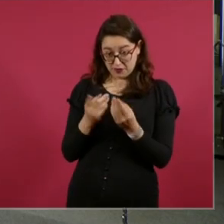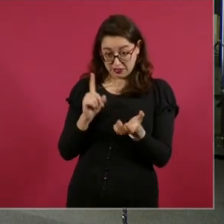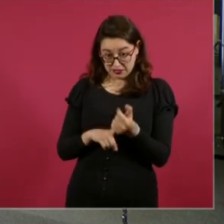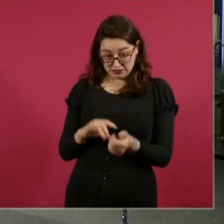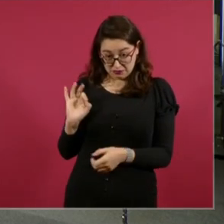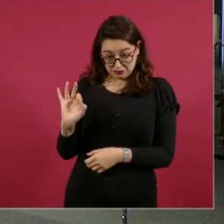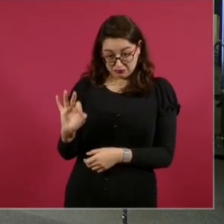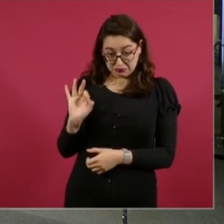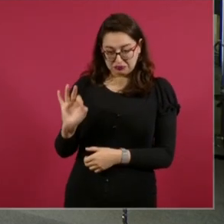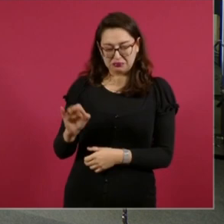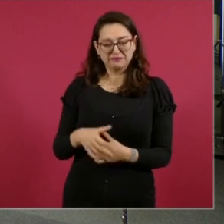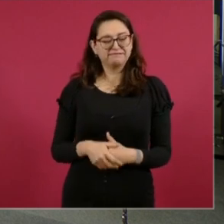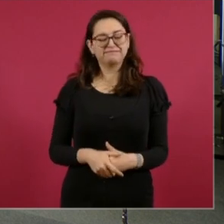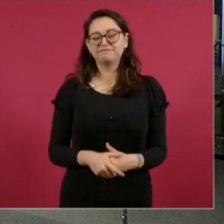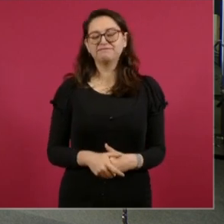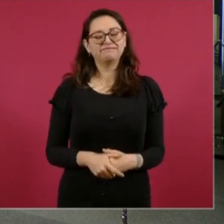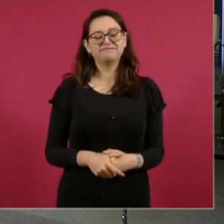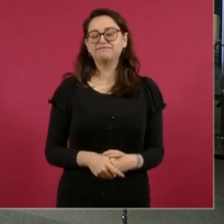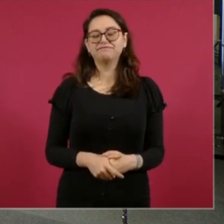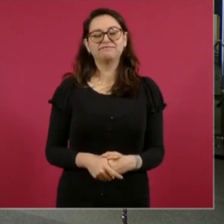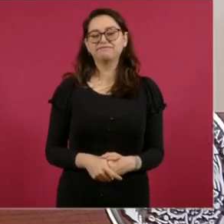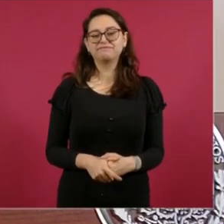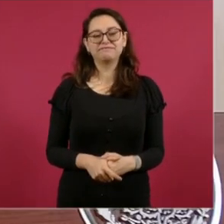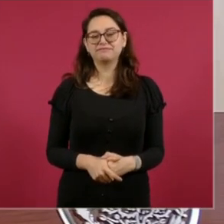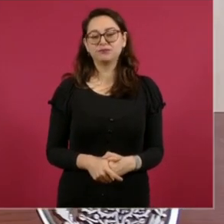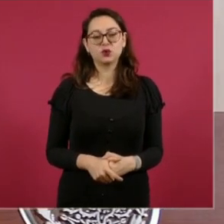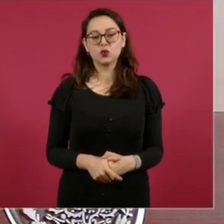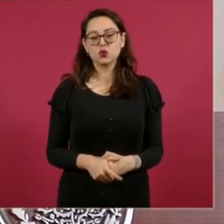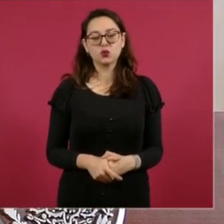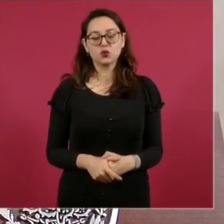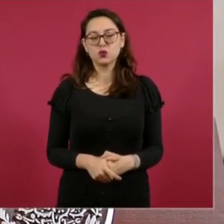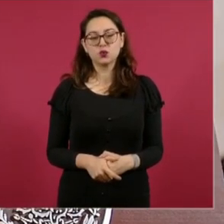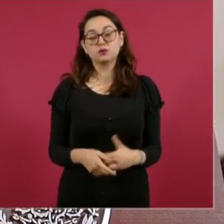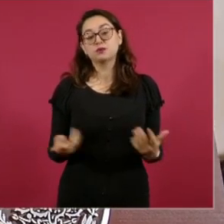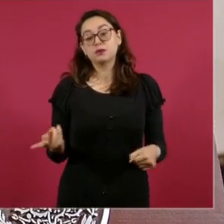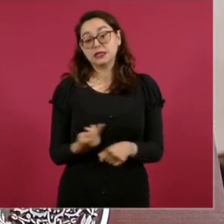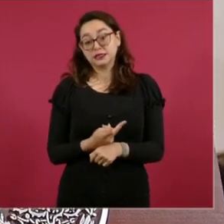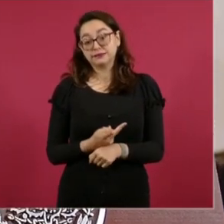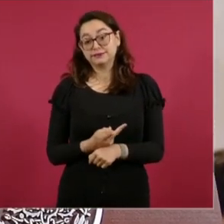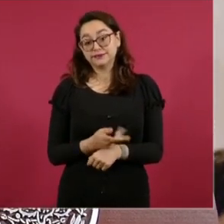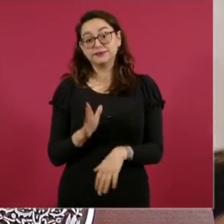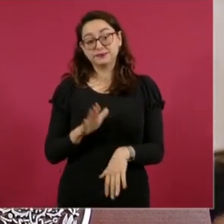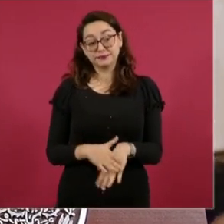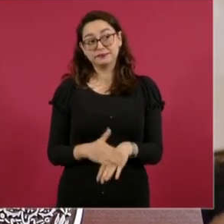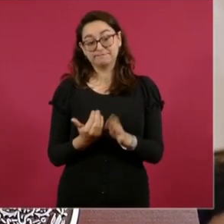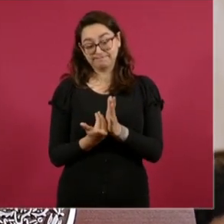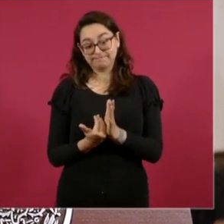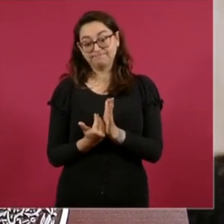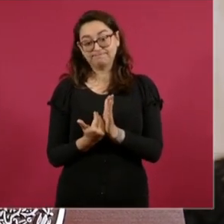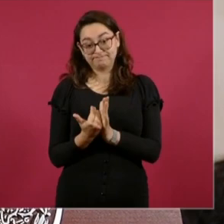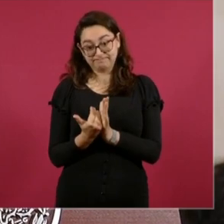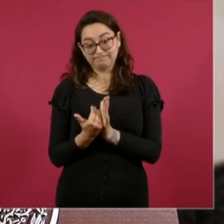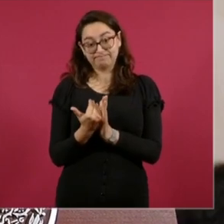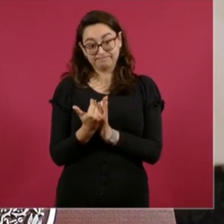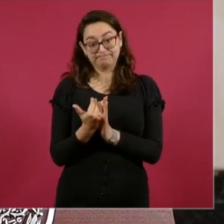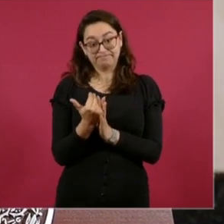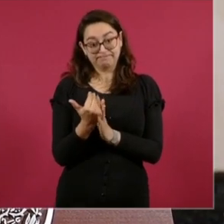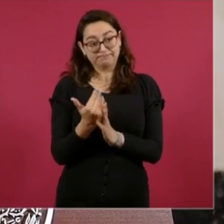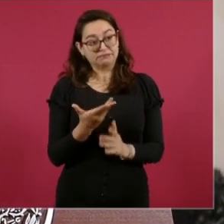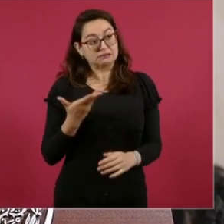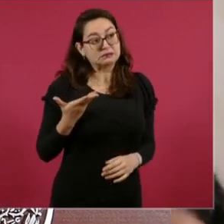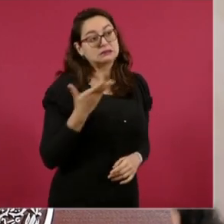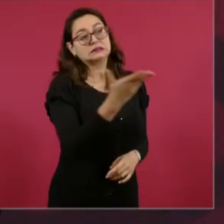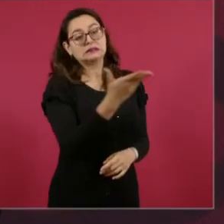que pues hay un incremento en las solicitudes